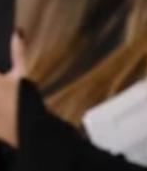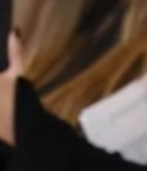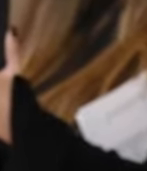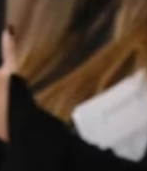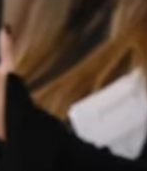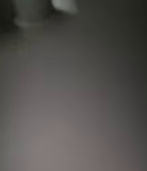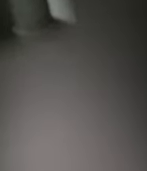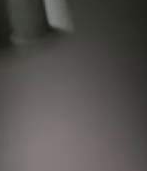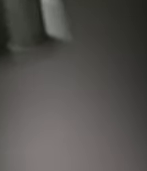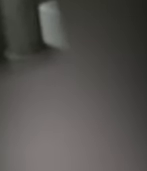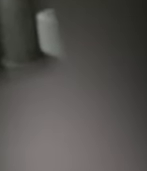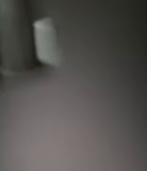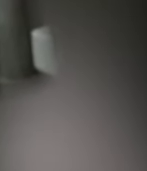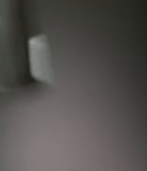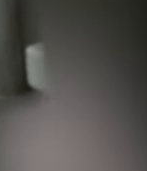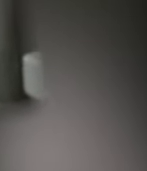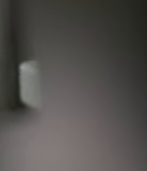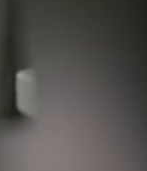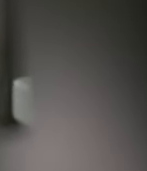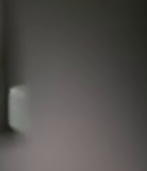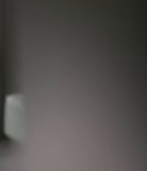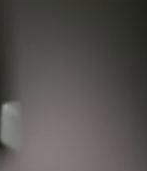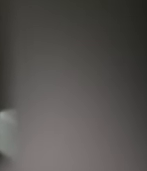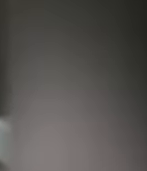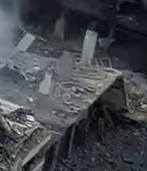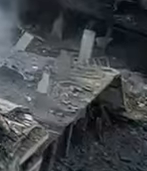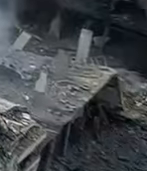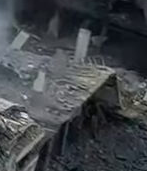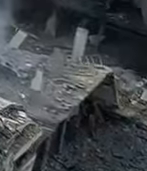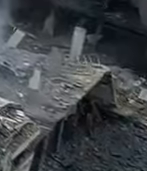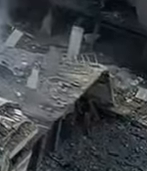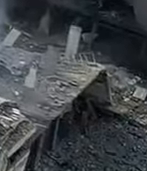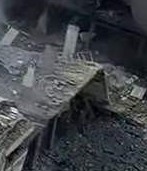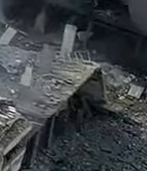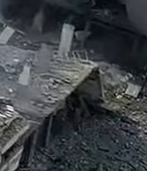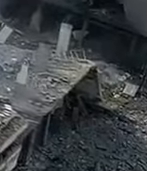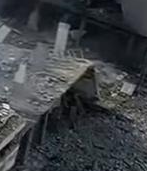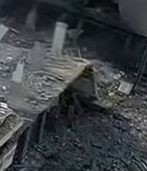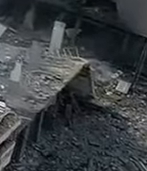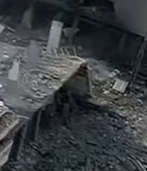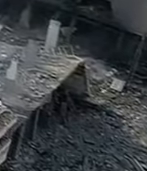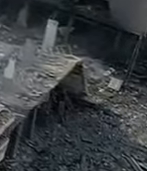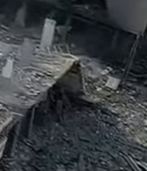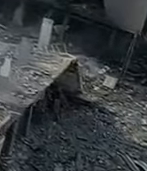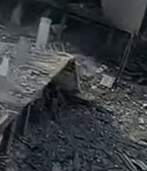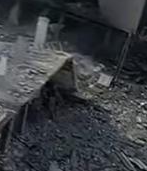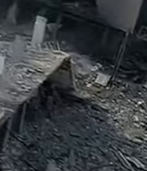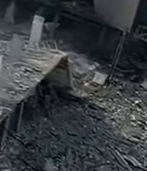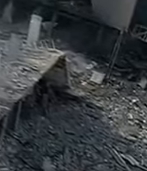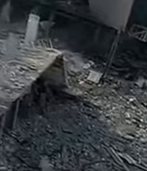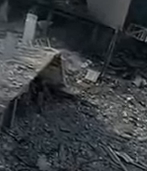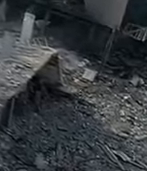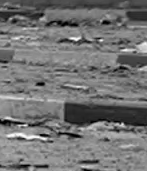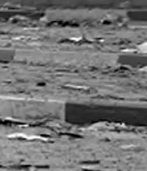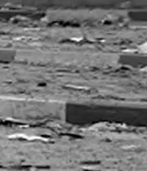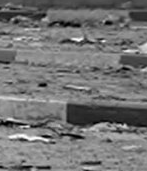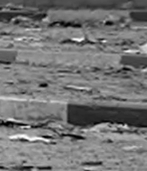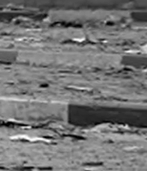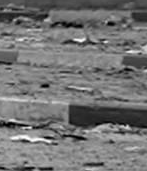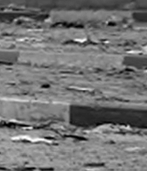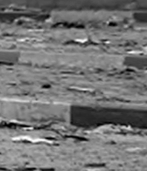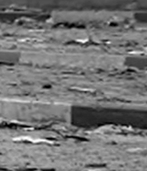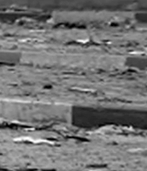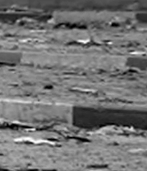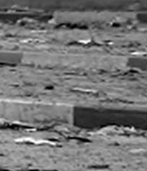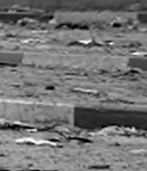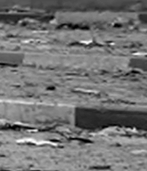donó un póster de Joker autografiado. Otros artistas que se sumaron previamente a esta causa son Annie